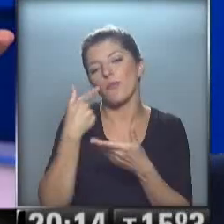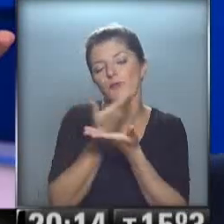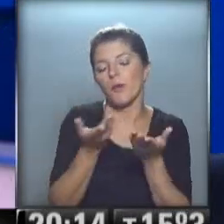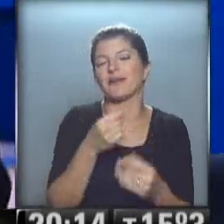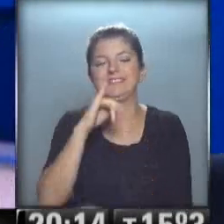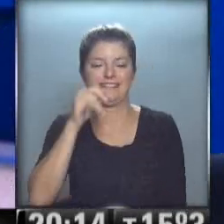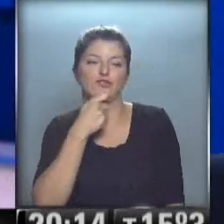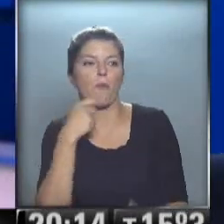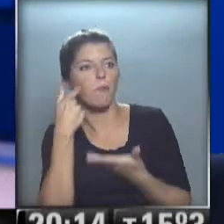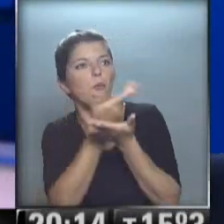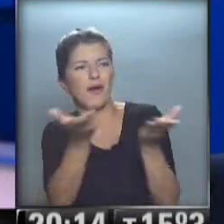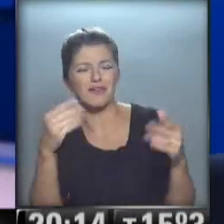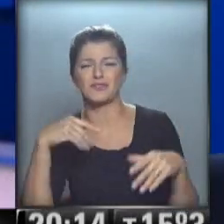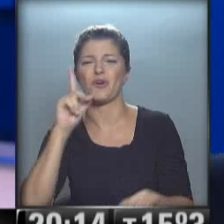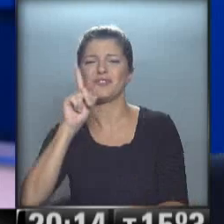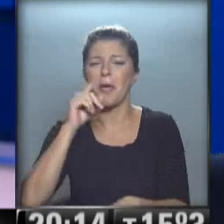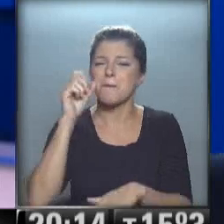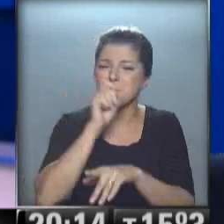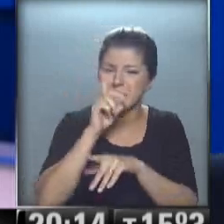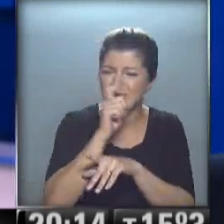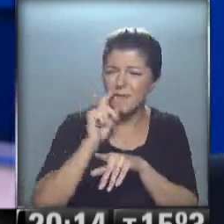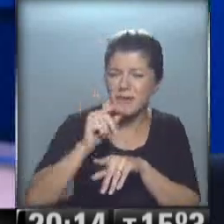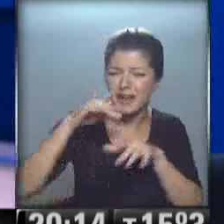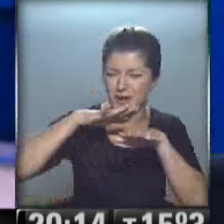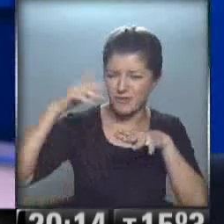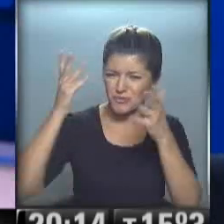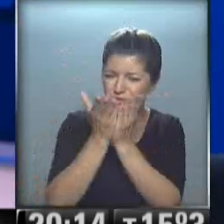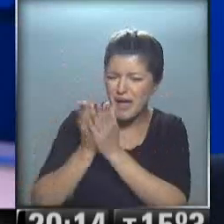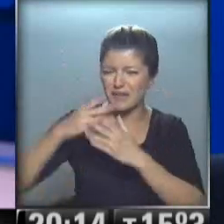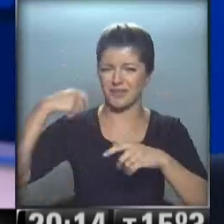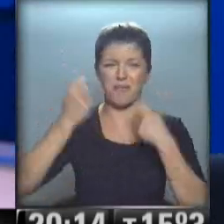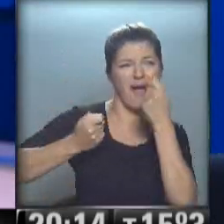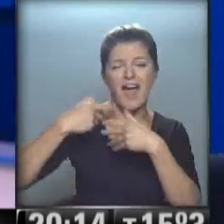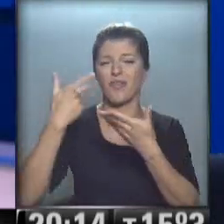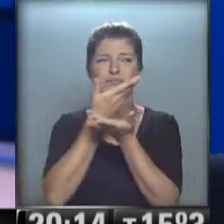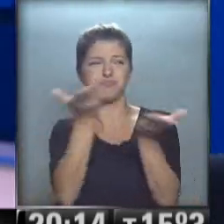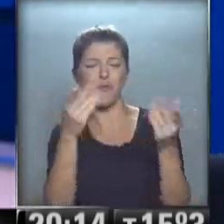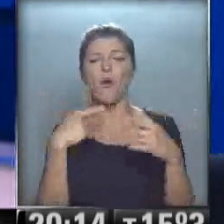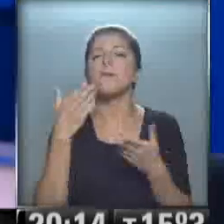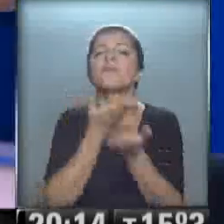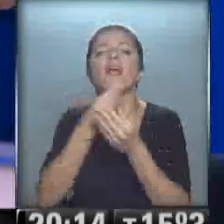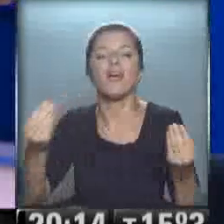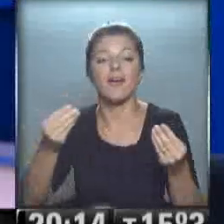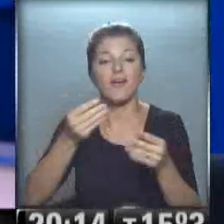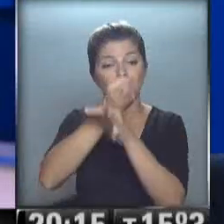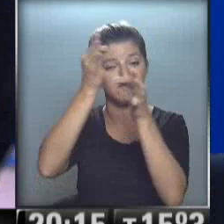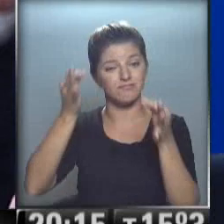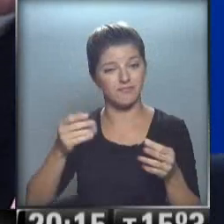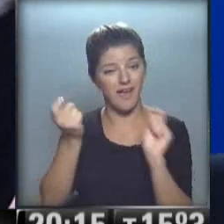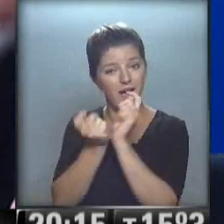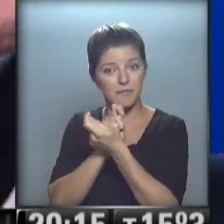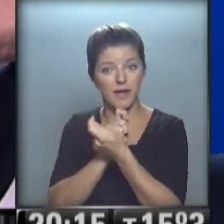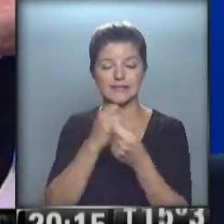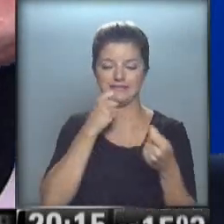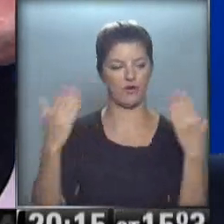una balanza, 100.000 estudiantes bailando, con pancartas, alegres, pidiendo una reforma estudiantil, frente a 20,